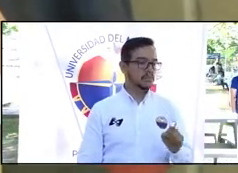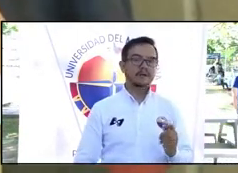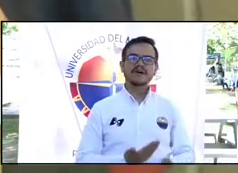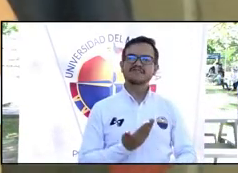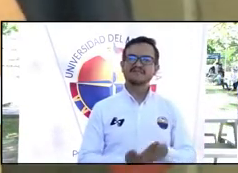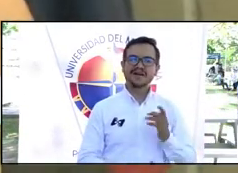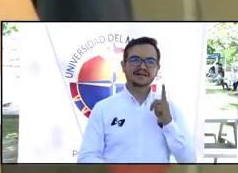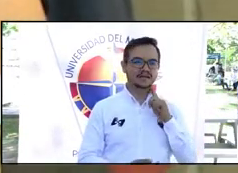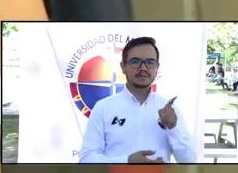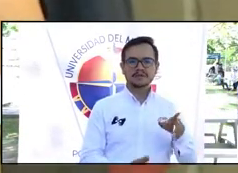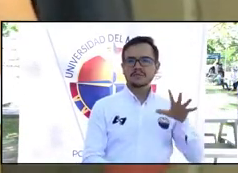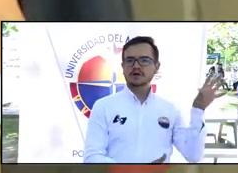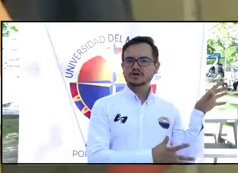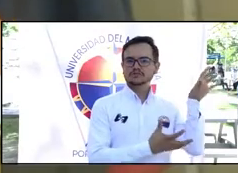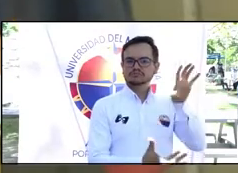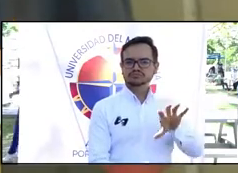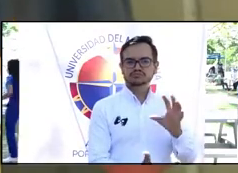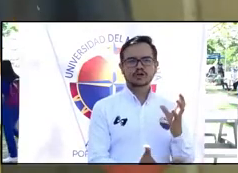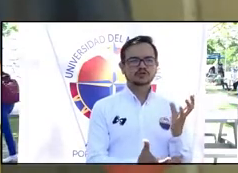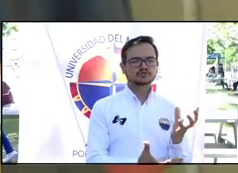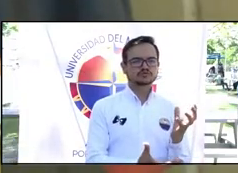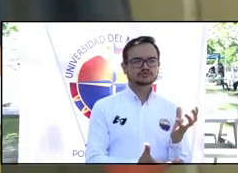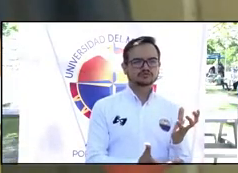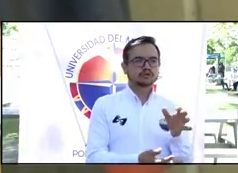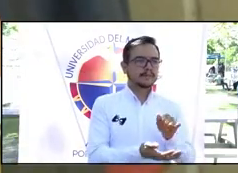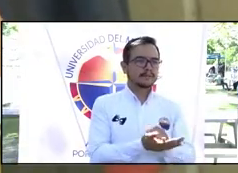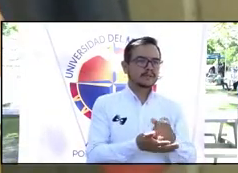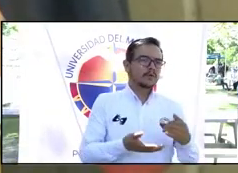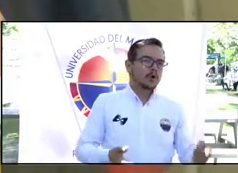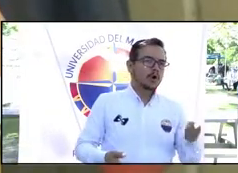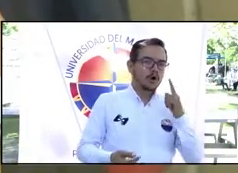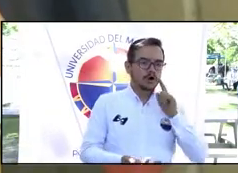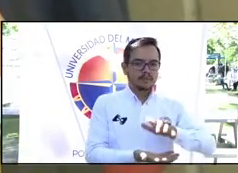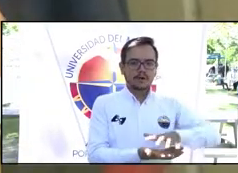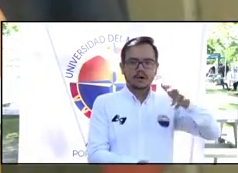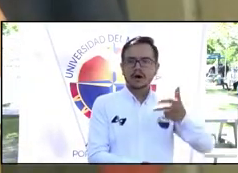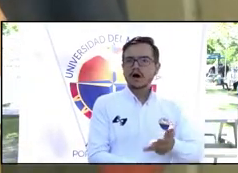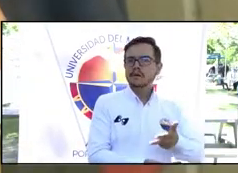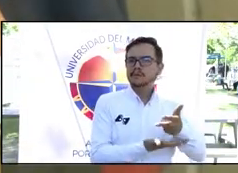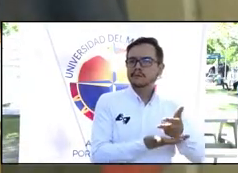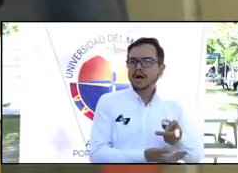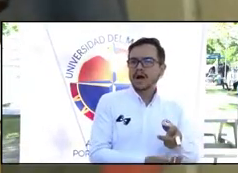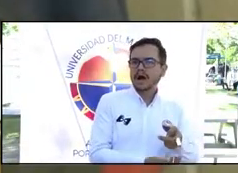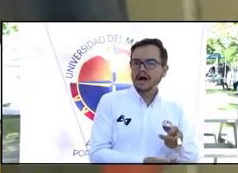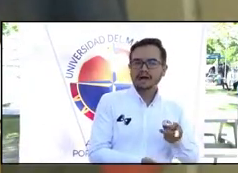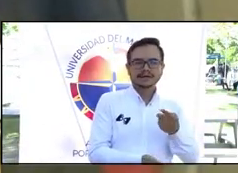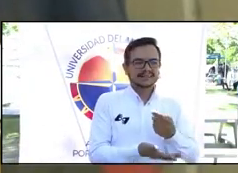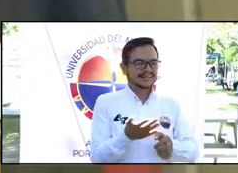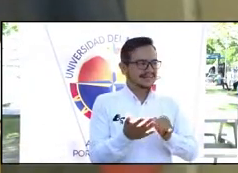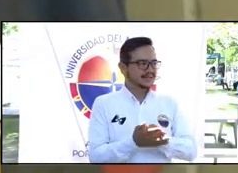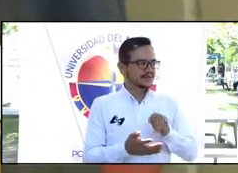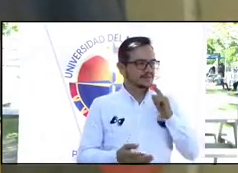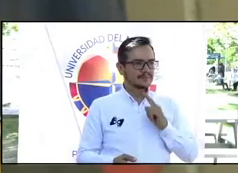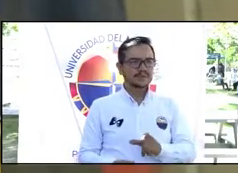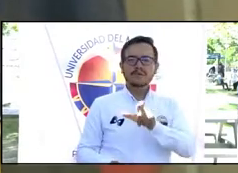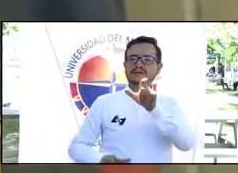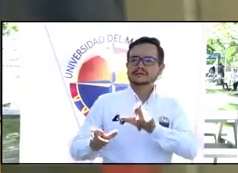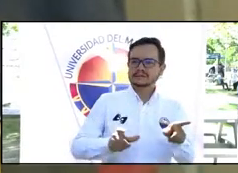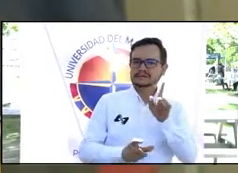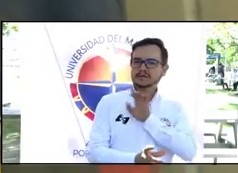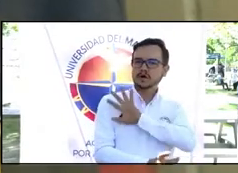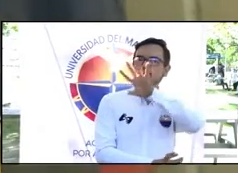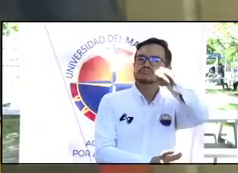cargas generosas de acuerdo al volumen de los estudiantes que manejamos dentro de la